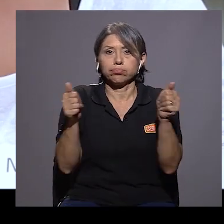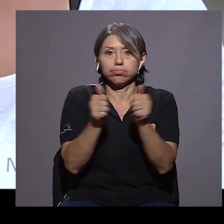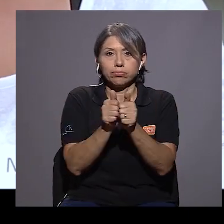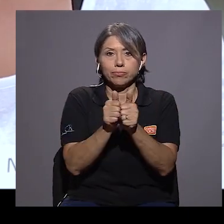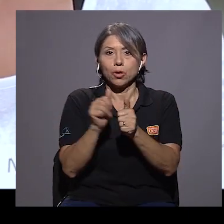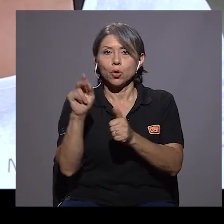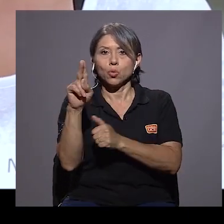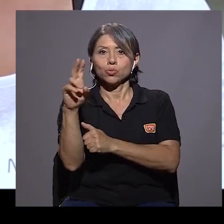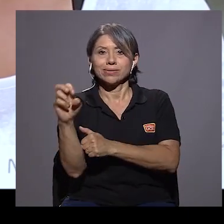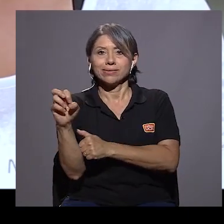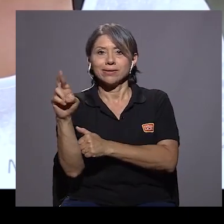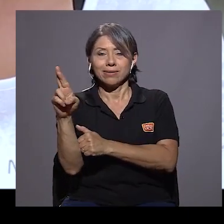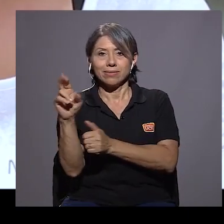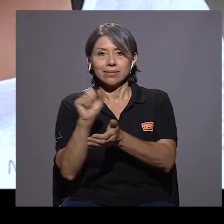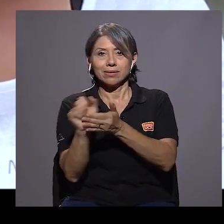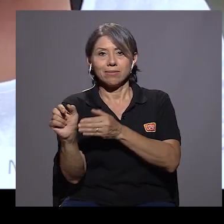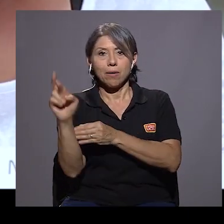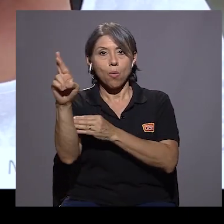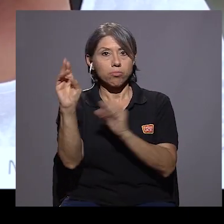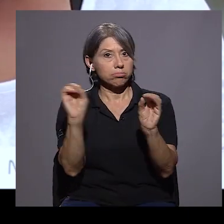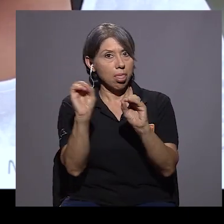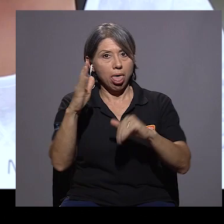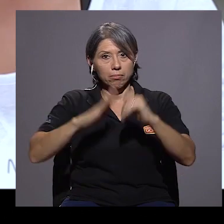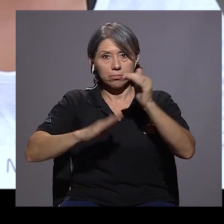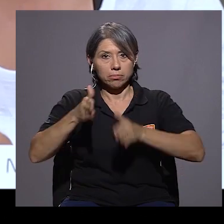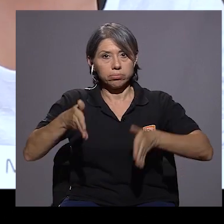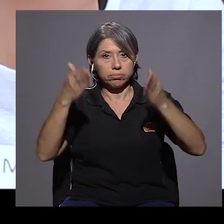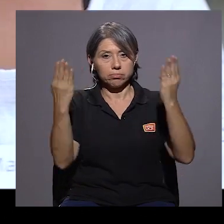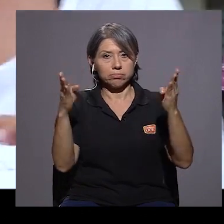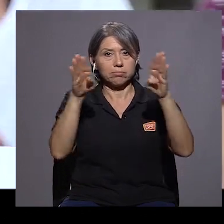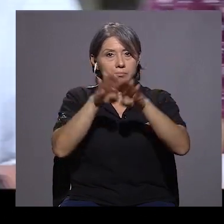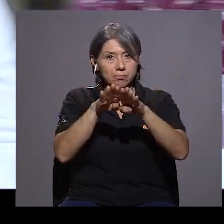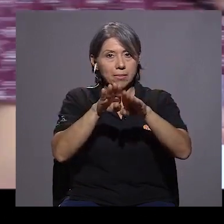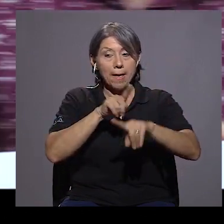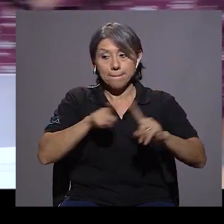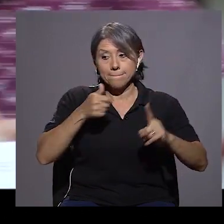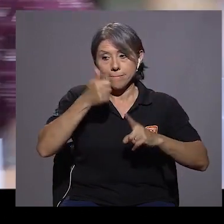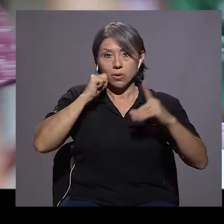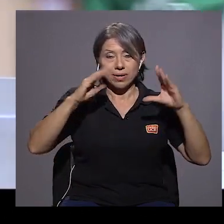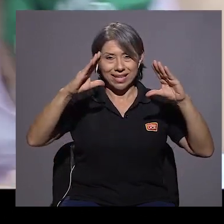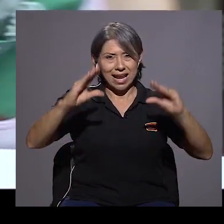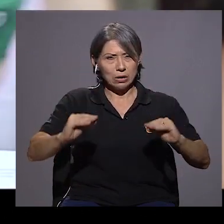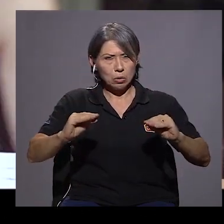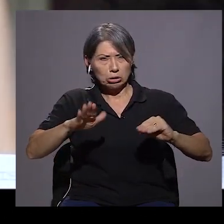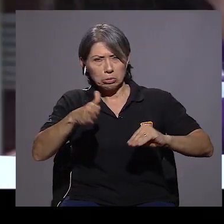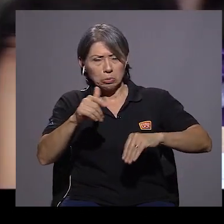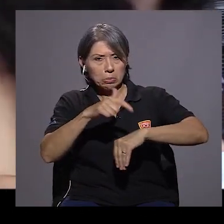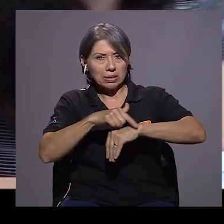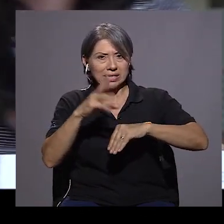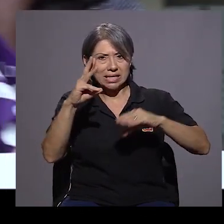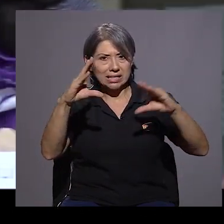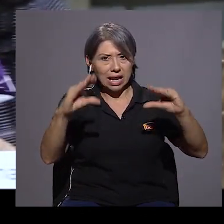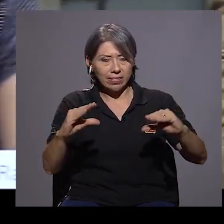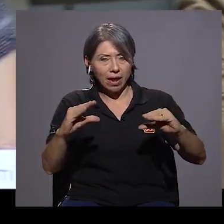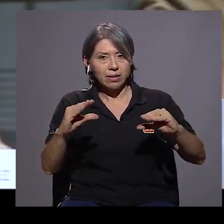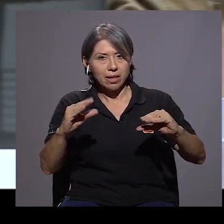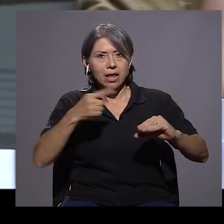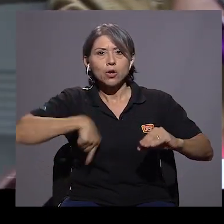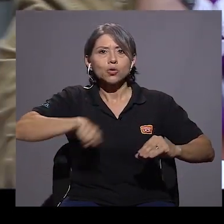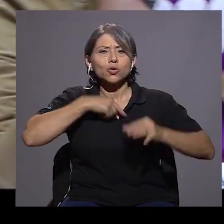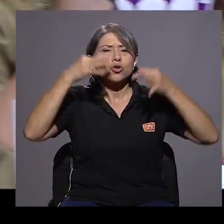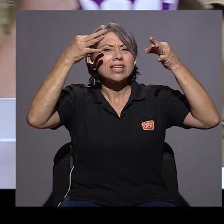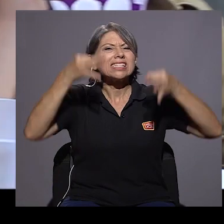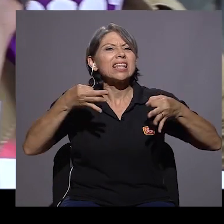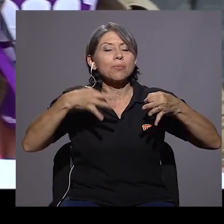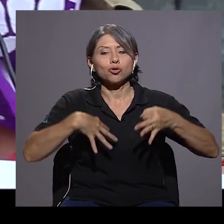De manera conjunta, la sede de Occidente como tal no tiene una toma, pero bueno, anoche, por ahí, alrededor